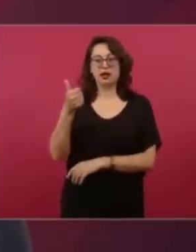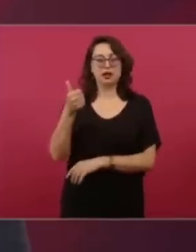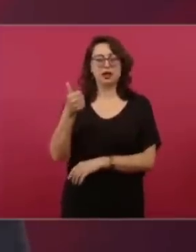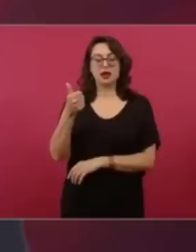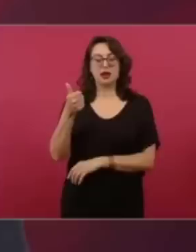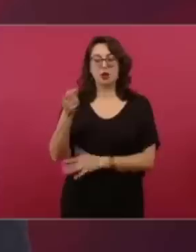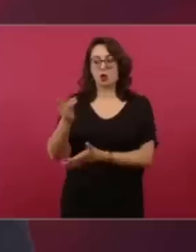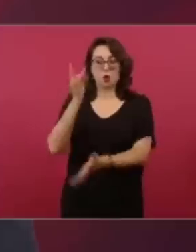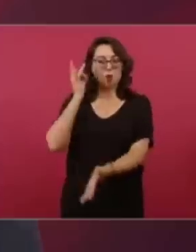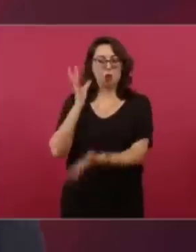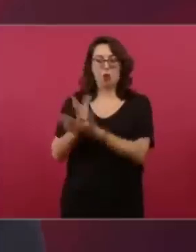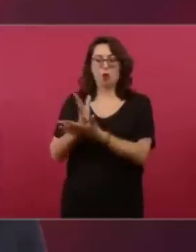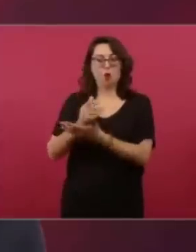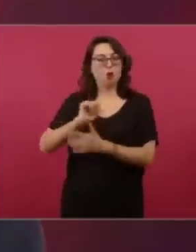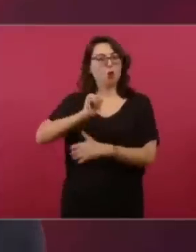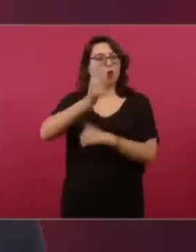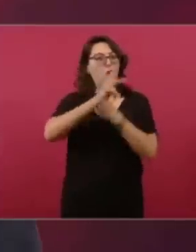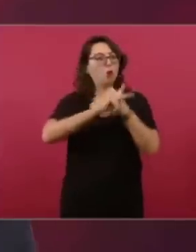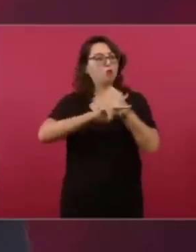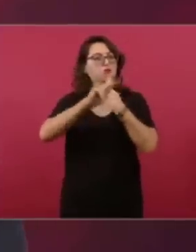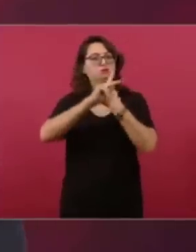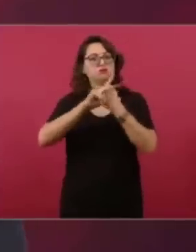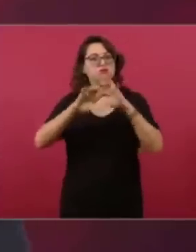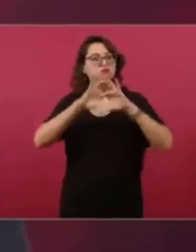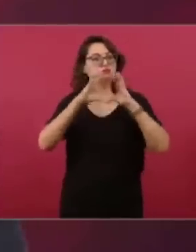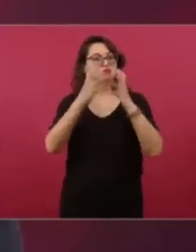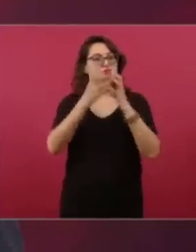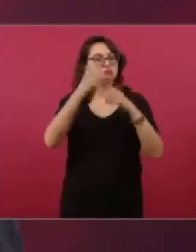porque se hizo en un tiempo